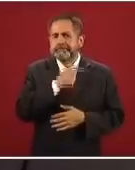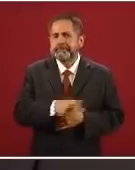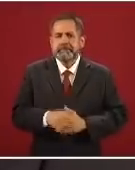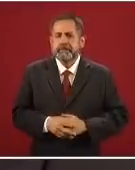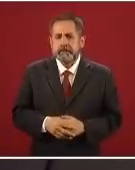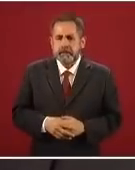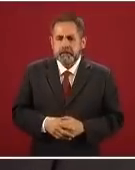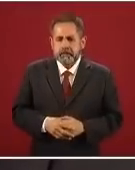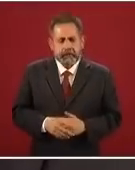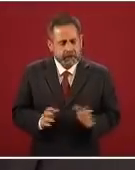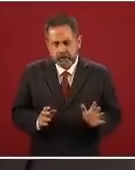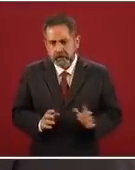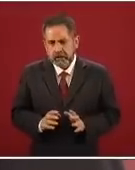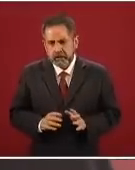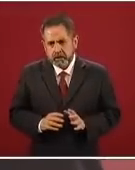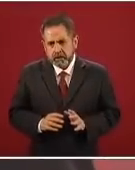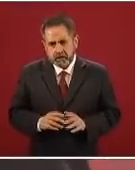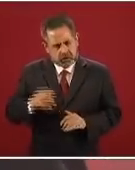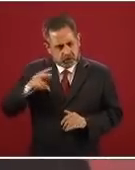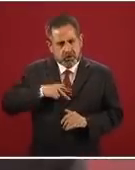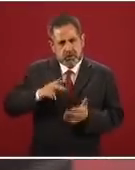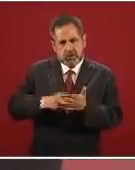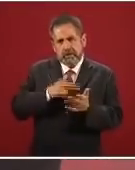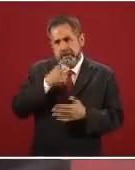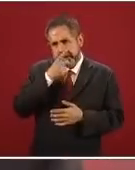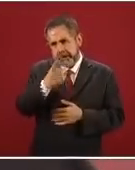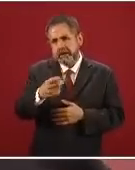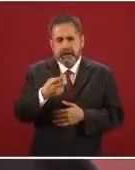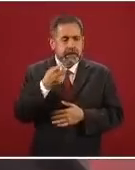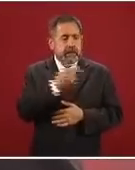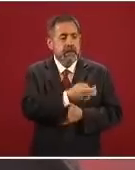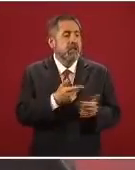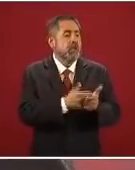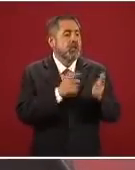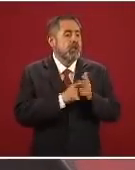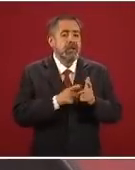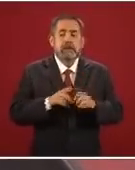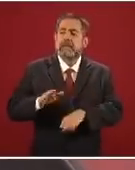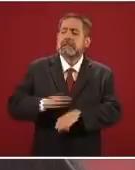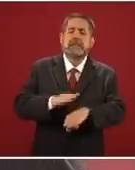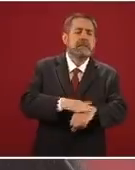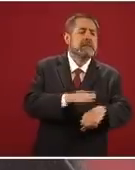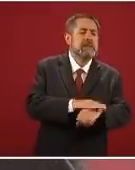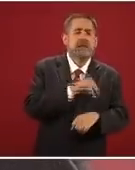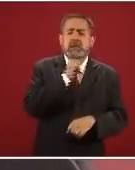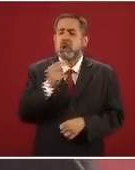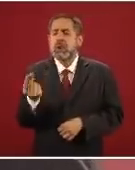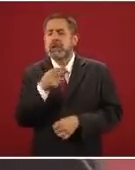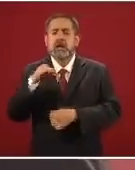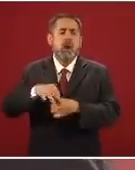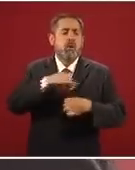No voy a dejar aquí de decir que esos grupos llamaban a no votar.